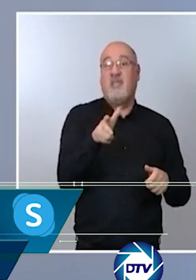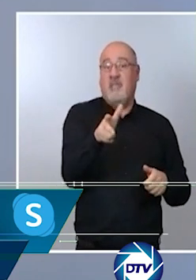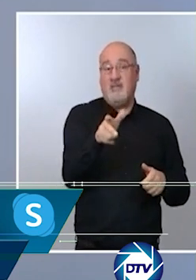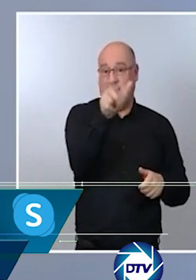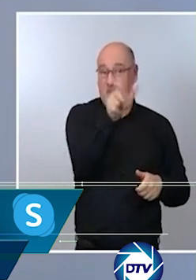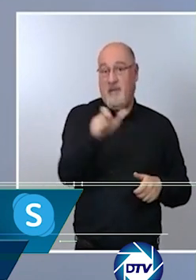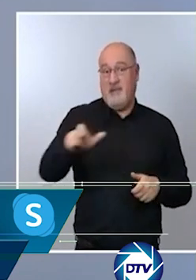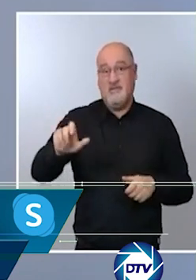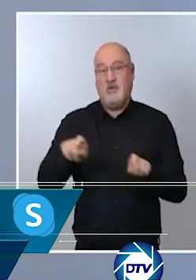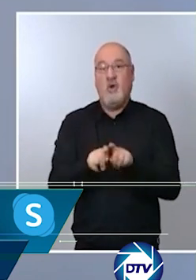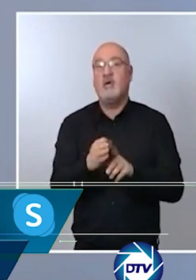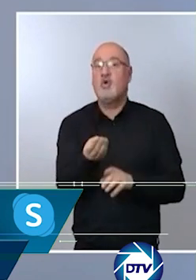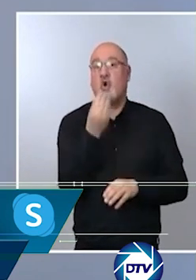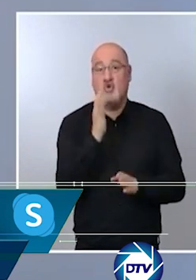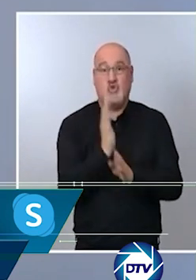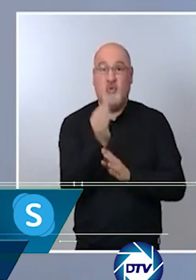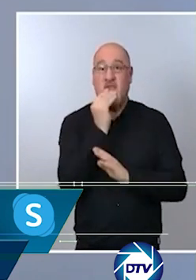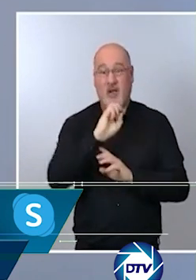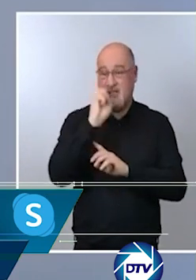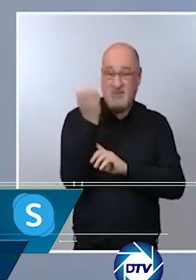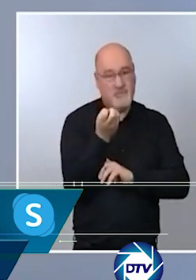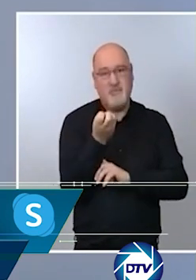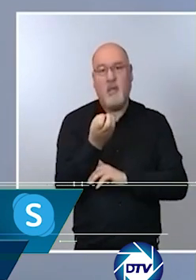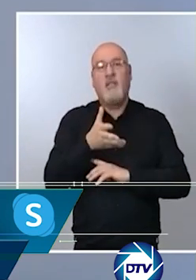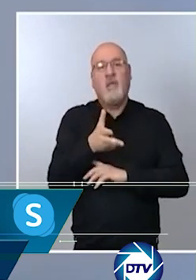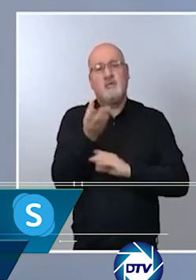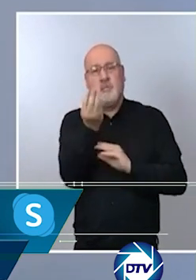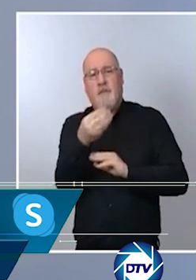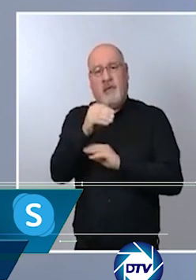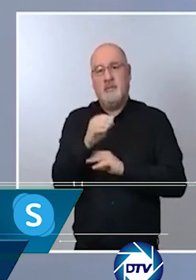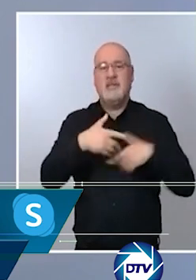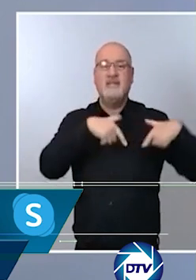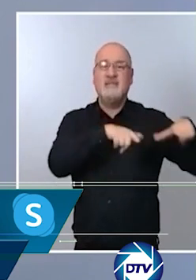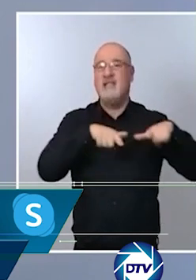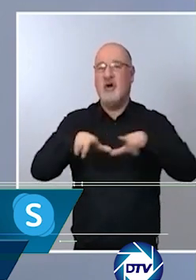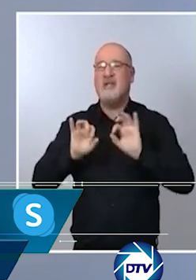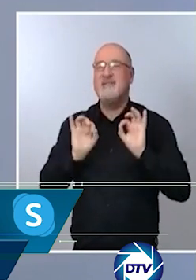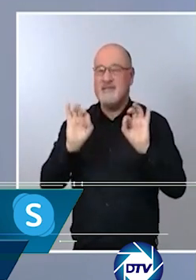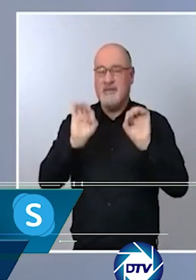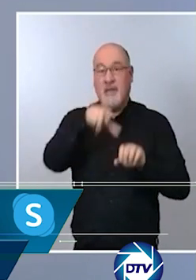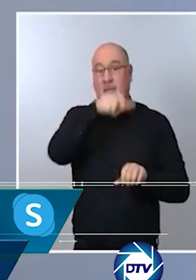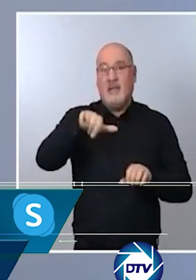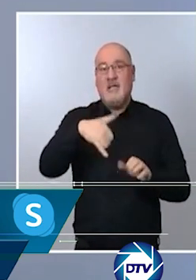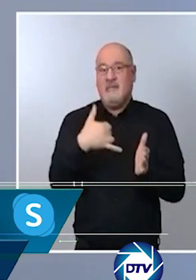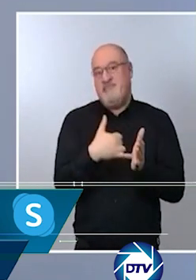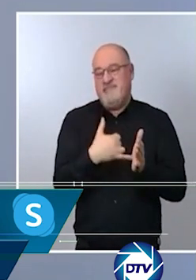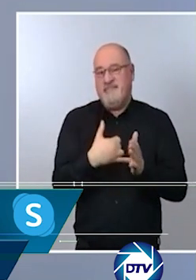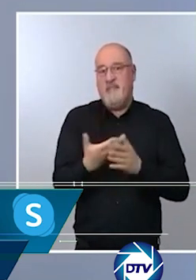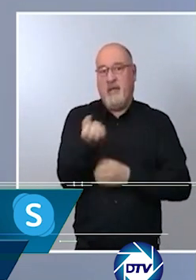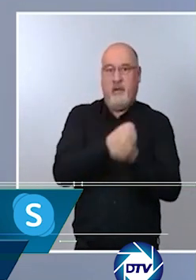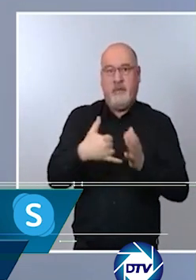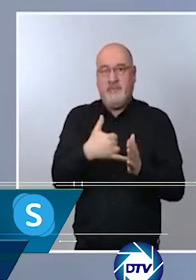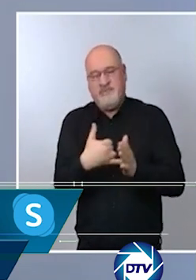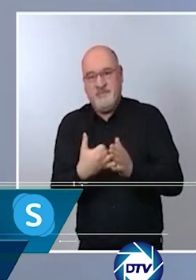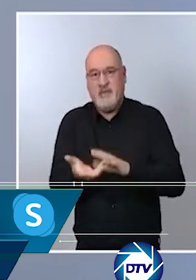que Pedro Sánchez pueda quedar además de polibueno por estas declaraciones que ha hecho y como las han rescatado algunos medios de comunicación y